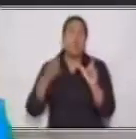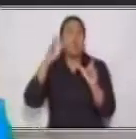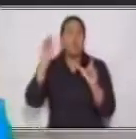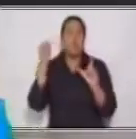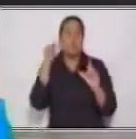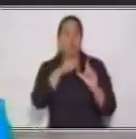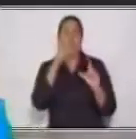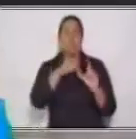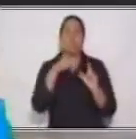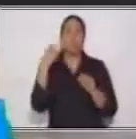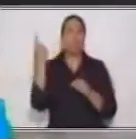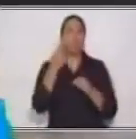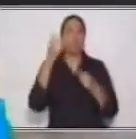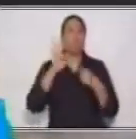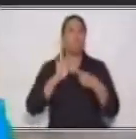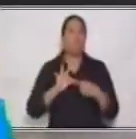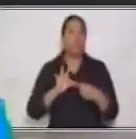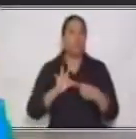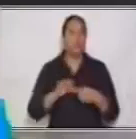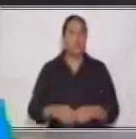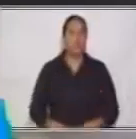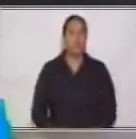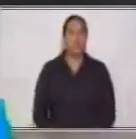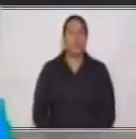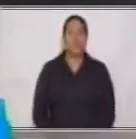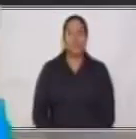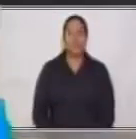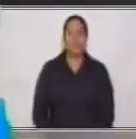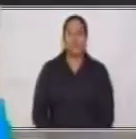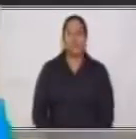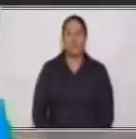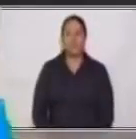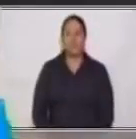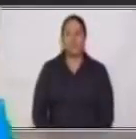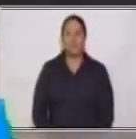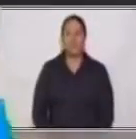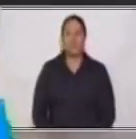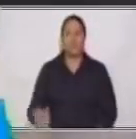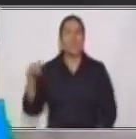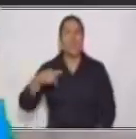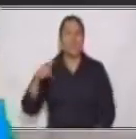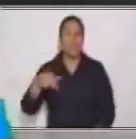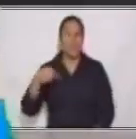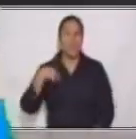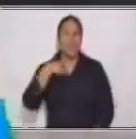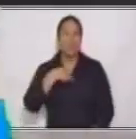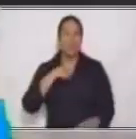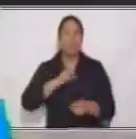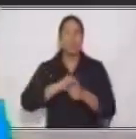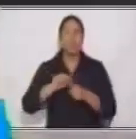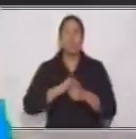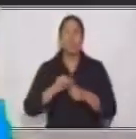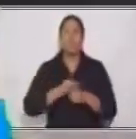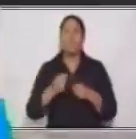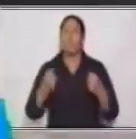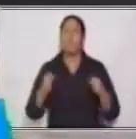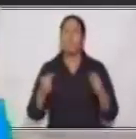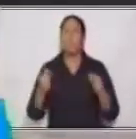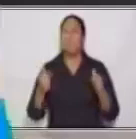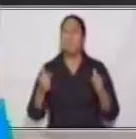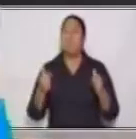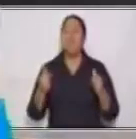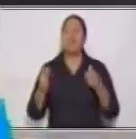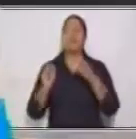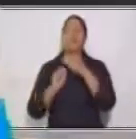sagradas. Ahora, para poner en práctica, vamos a hacer lo que nos dice acá,